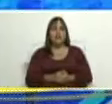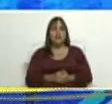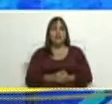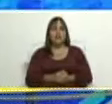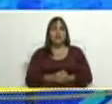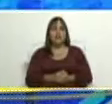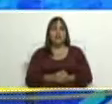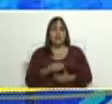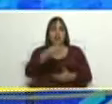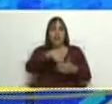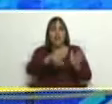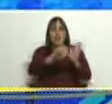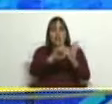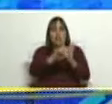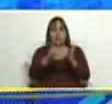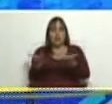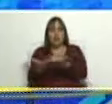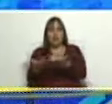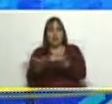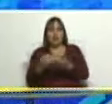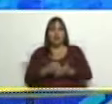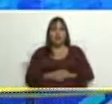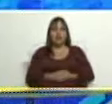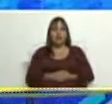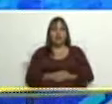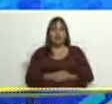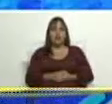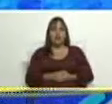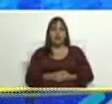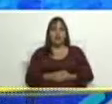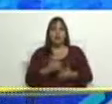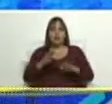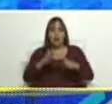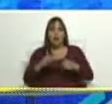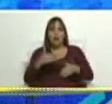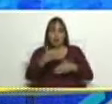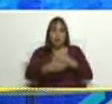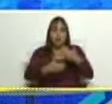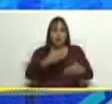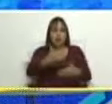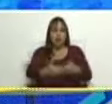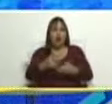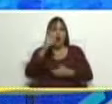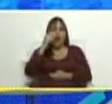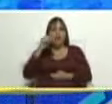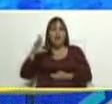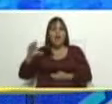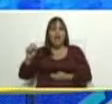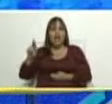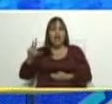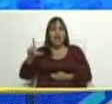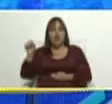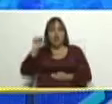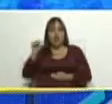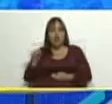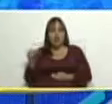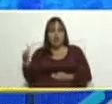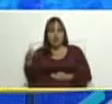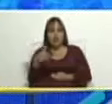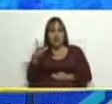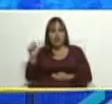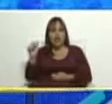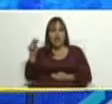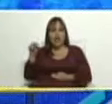Los liceos, escuelas, ya se ha avanzado bastante. Carlos Lam le dio